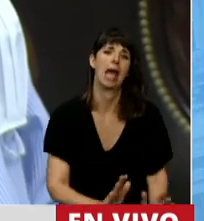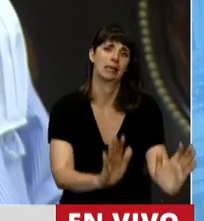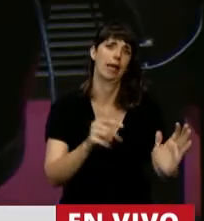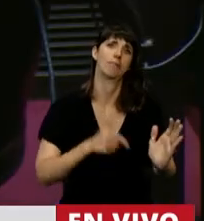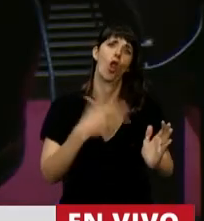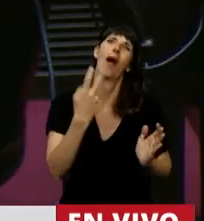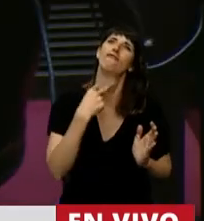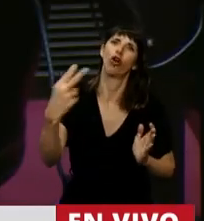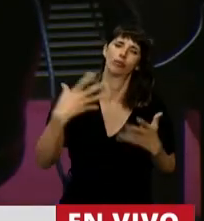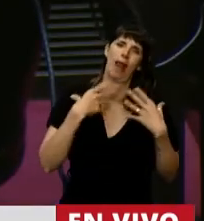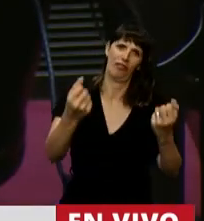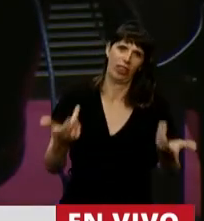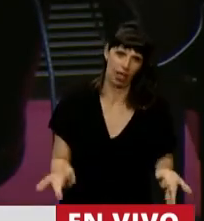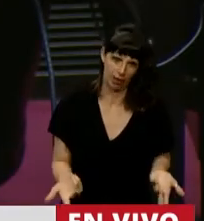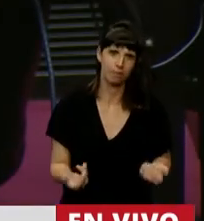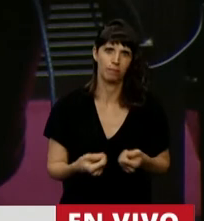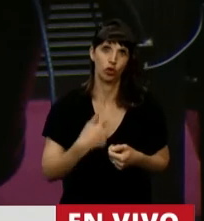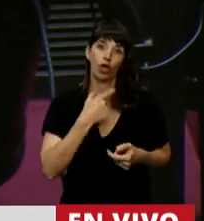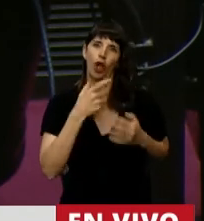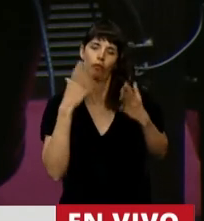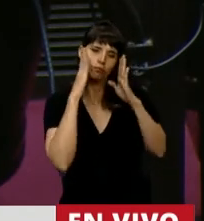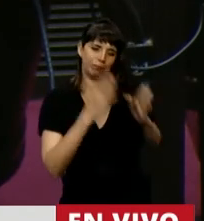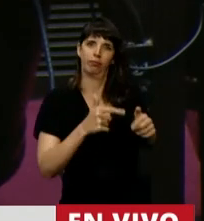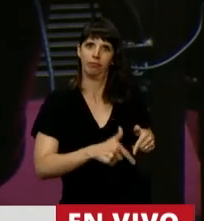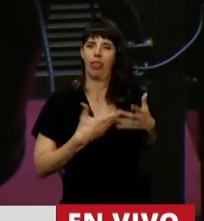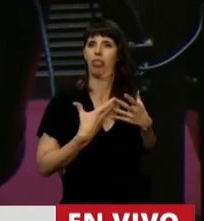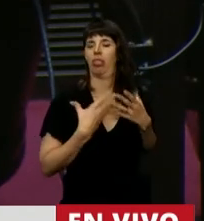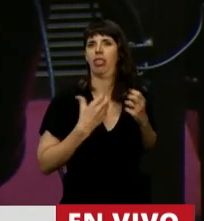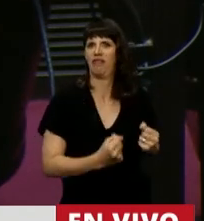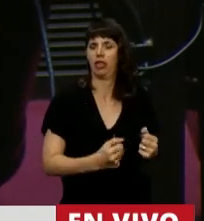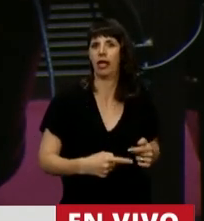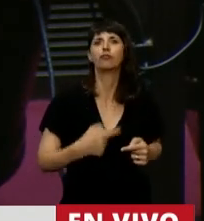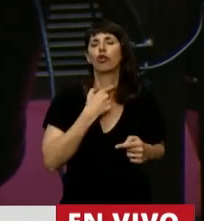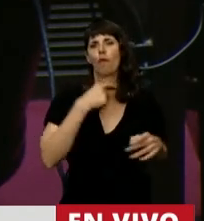es en contra del aborto y siempre a favor de las dos vidas.